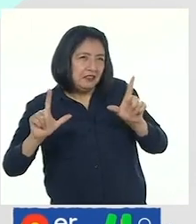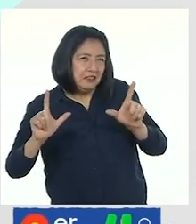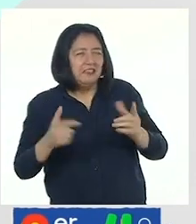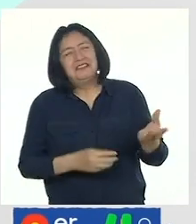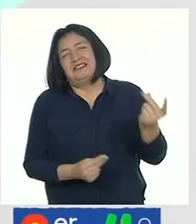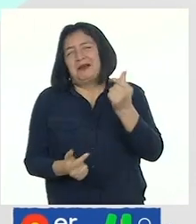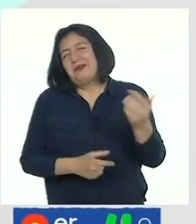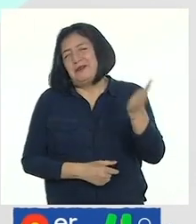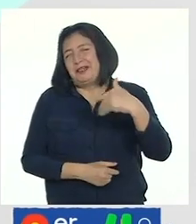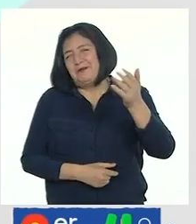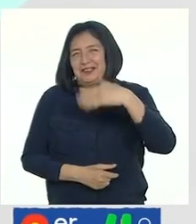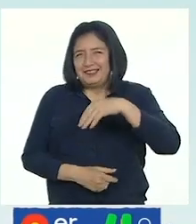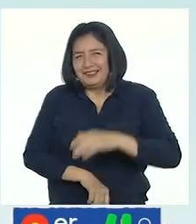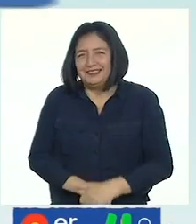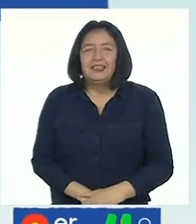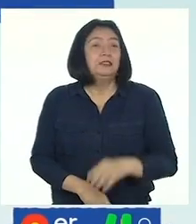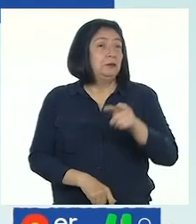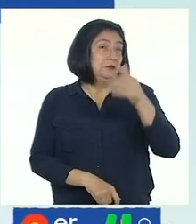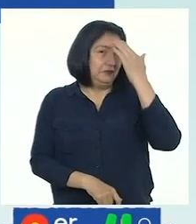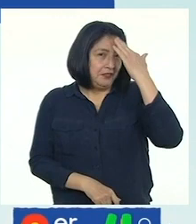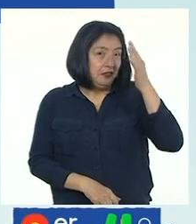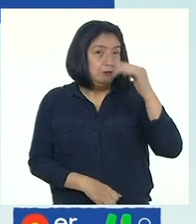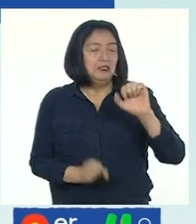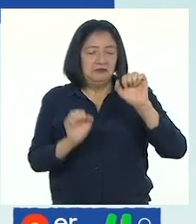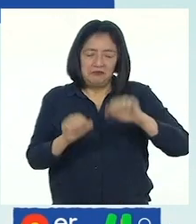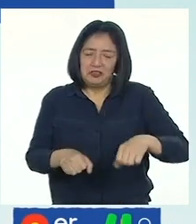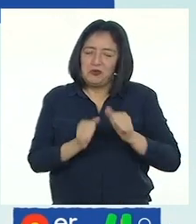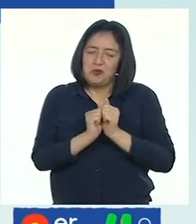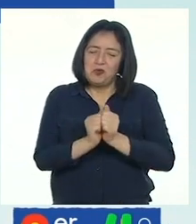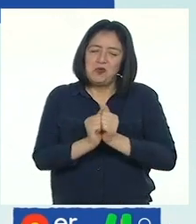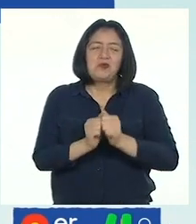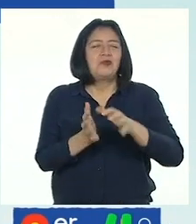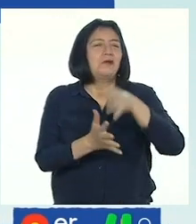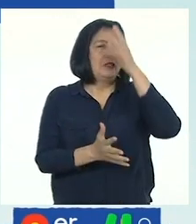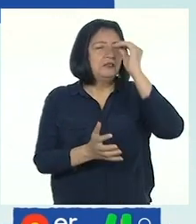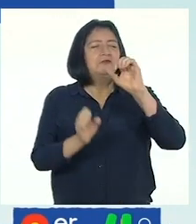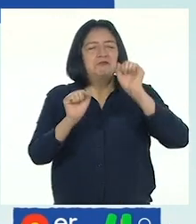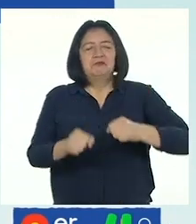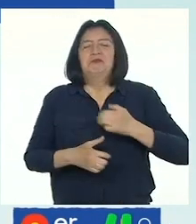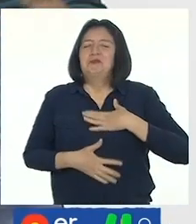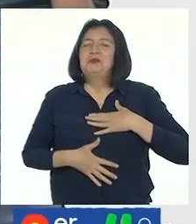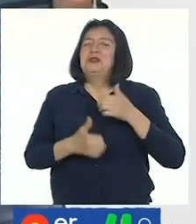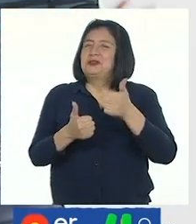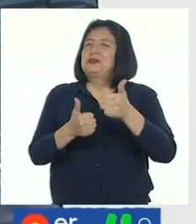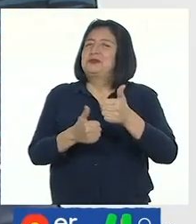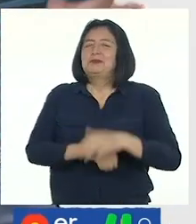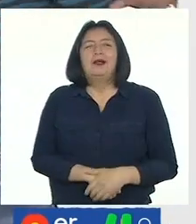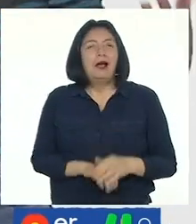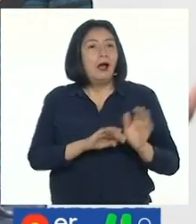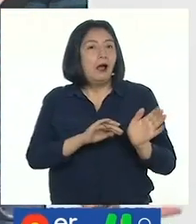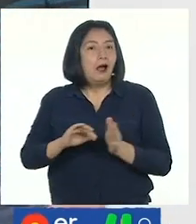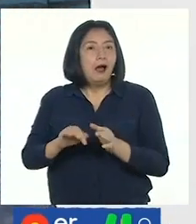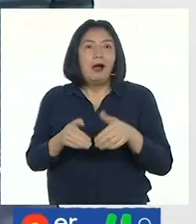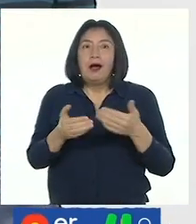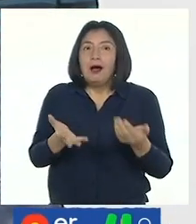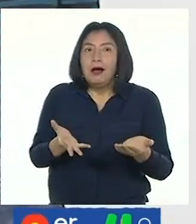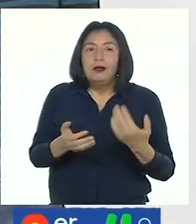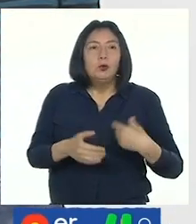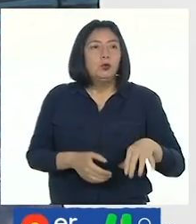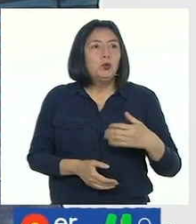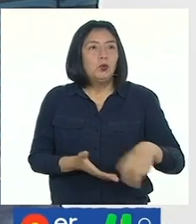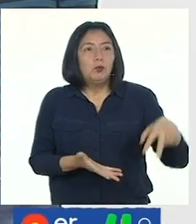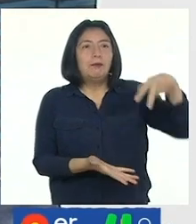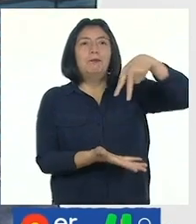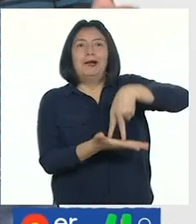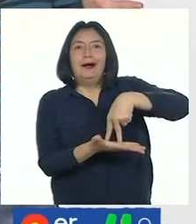que venga rapidito a ver la tele. Ya saben que aprender juntos siempre es más divertido. Ahora, pongámonos